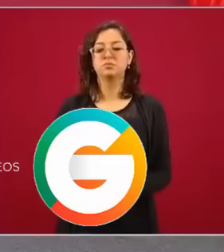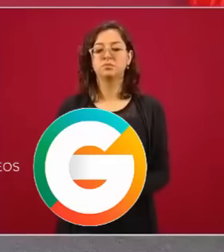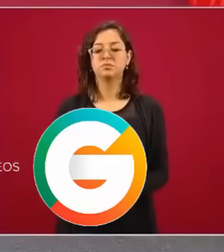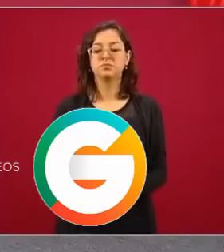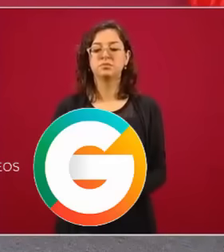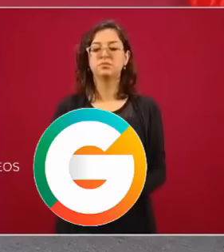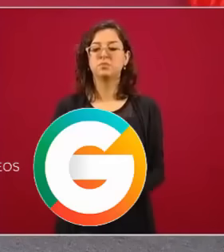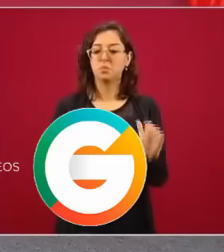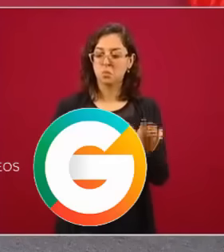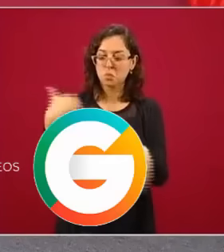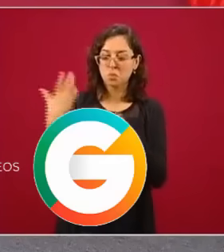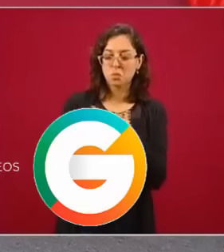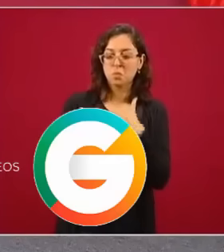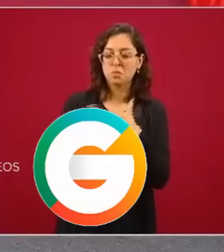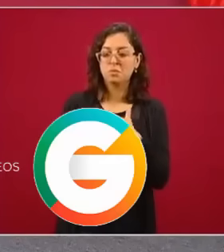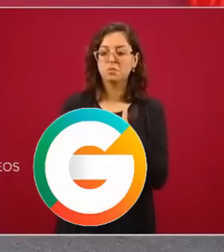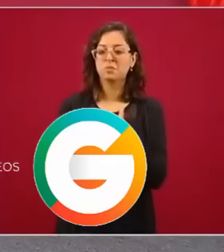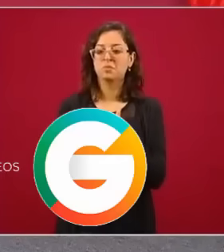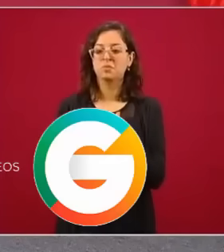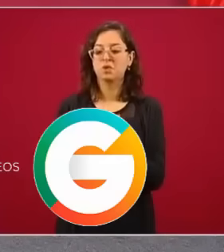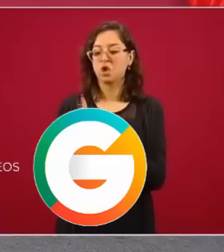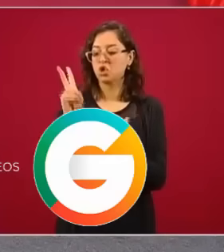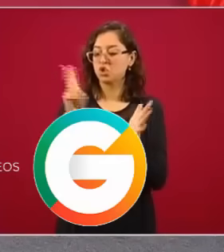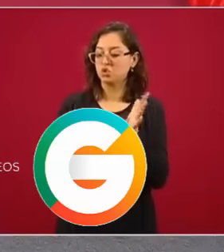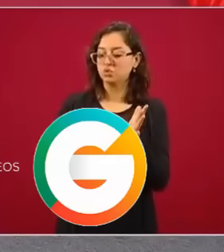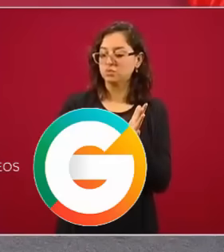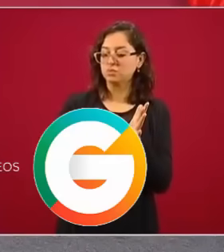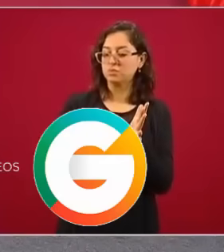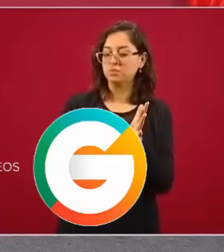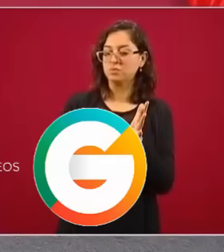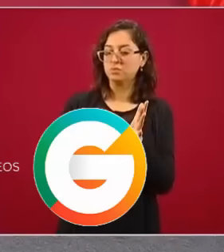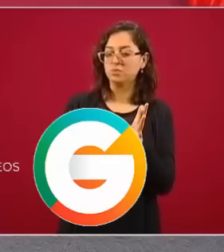vamos a triunfar en el